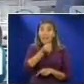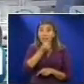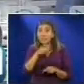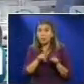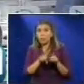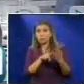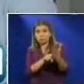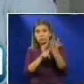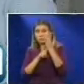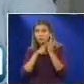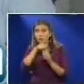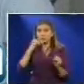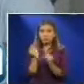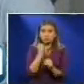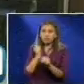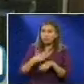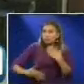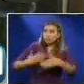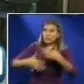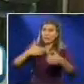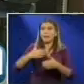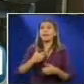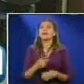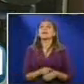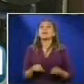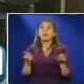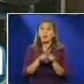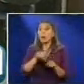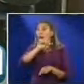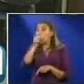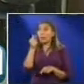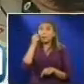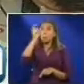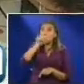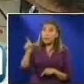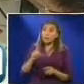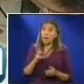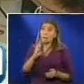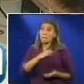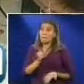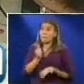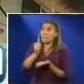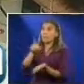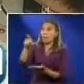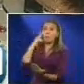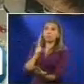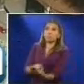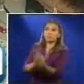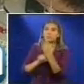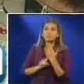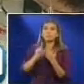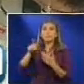honda huella durante su productiva carrera, quienes resulten premiados a partir del próximo año sean ejemplo de